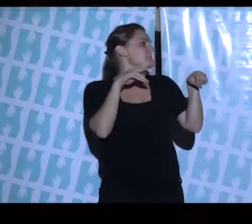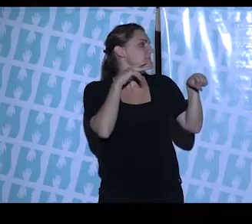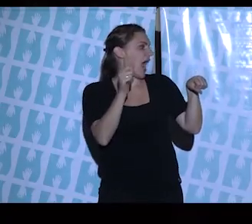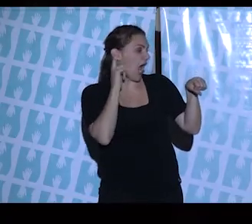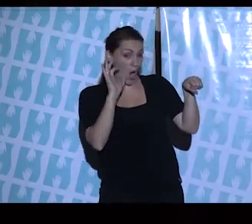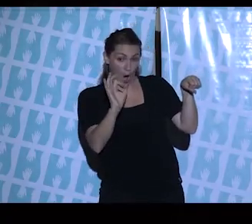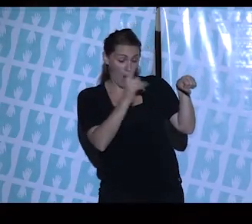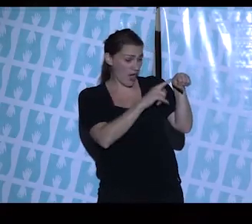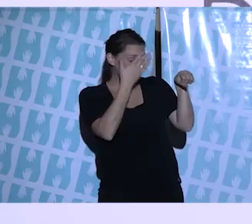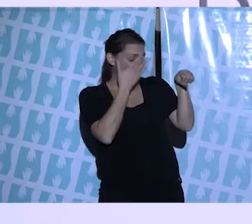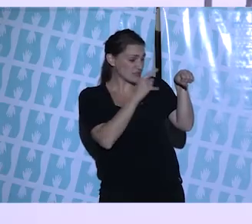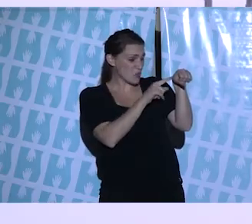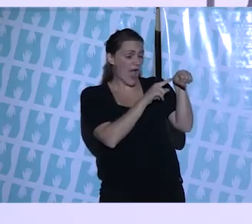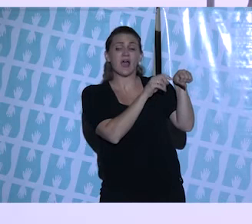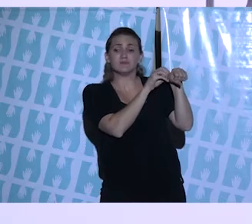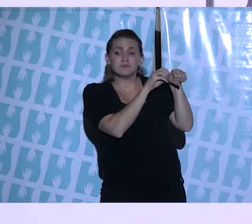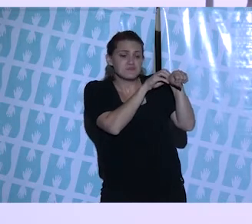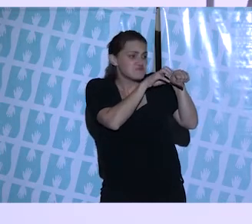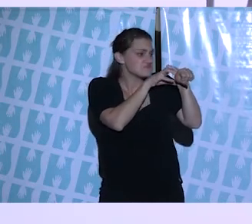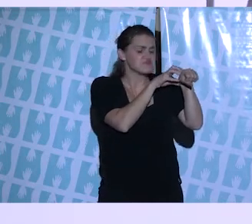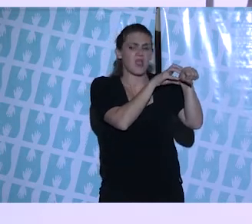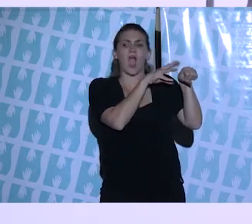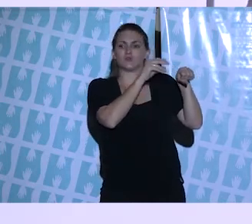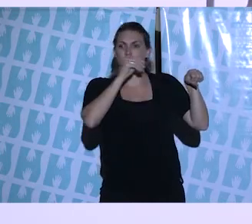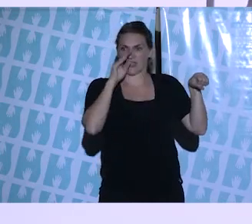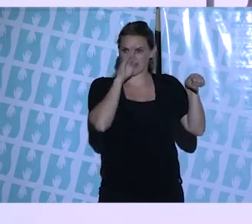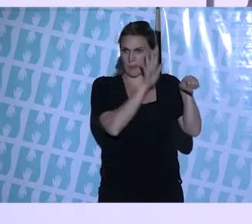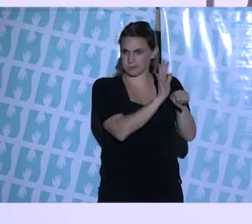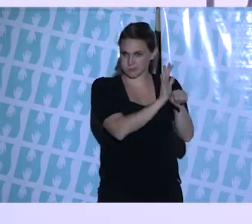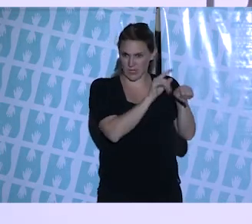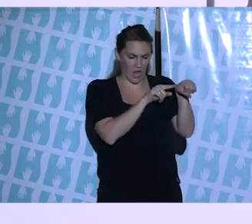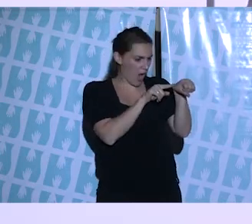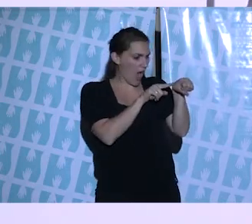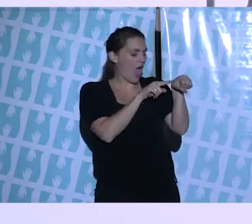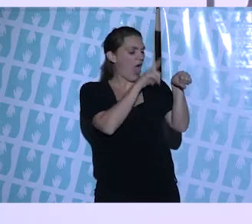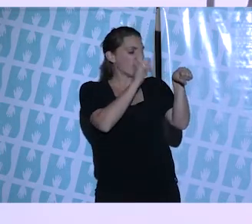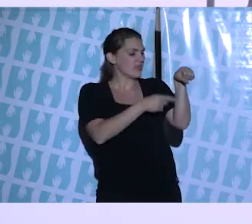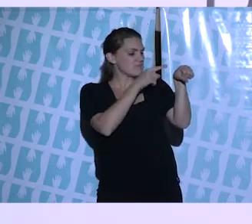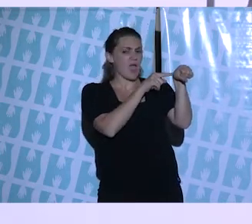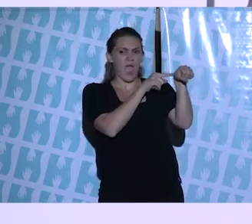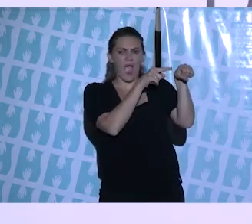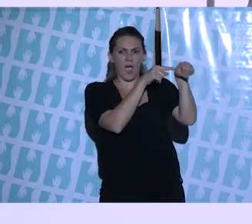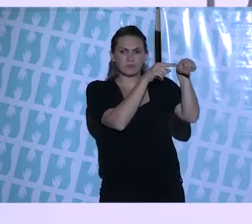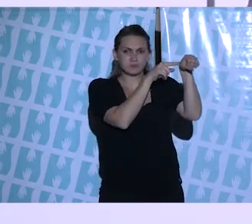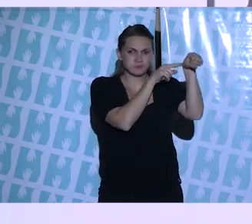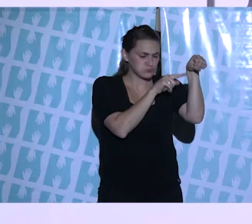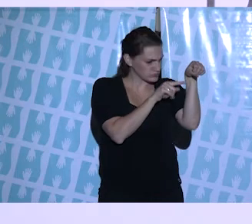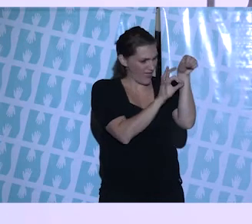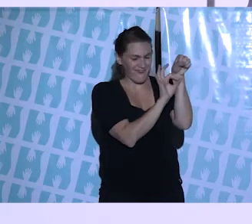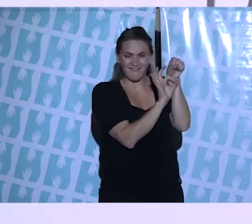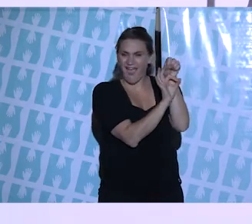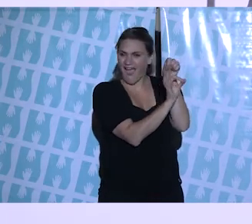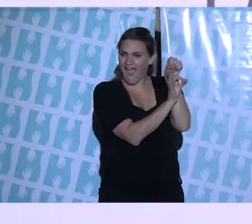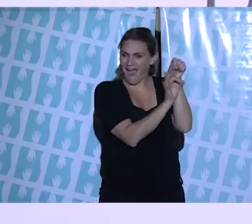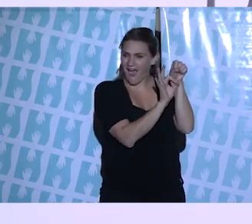la sustancia nigra, que luego se afectaban zonas de los que se llaman ganglios basales